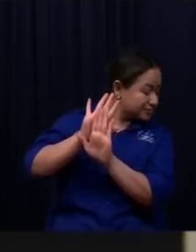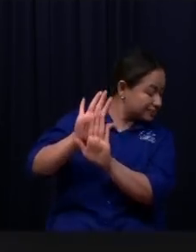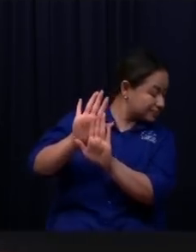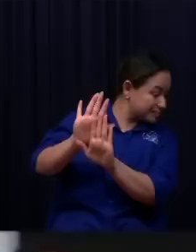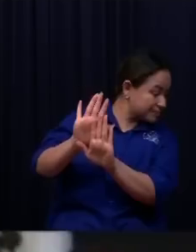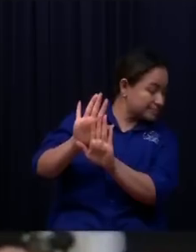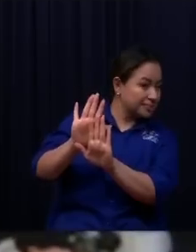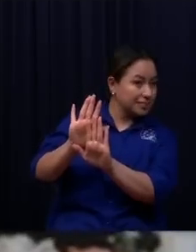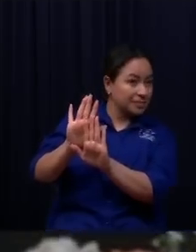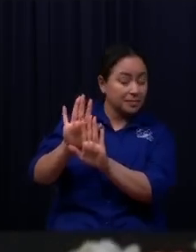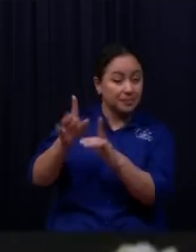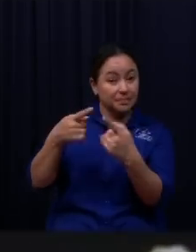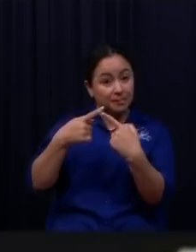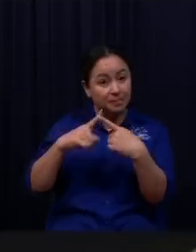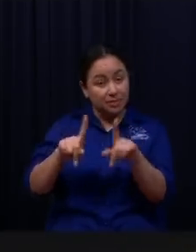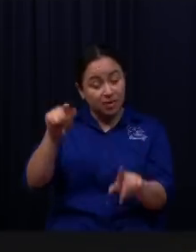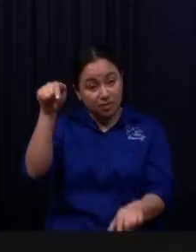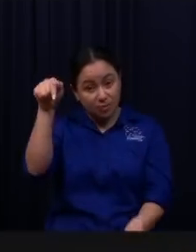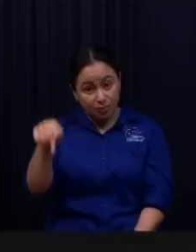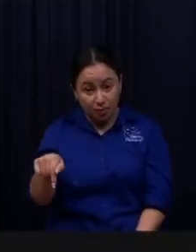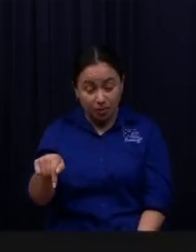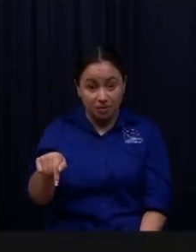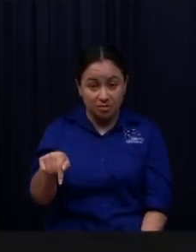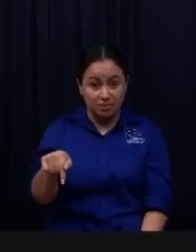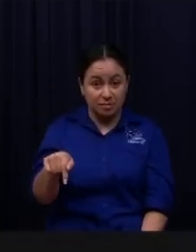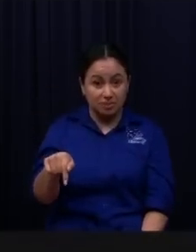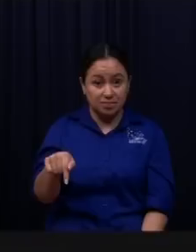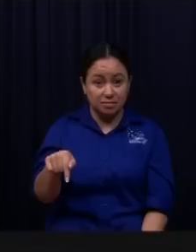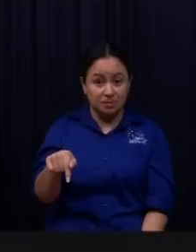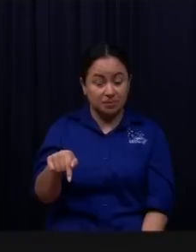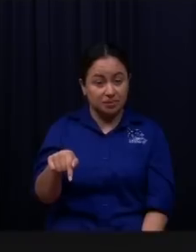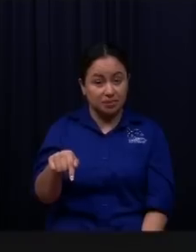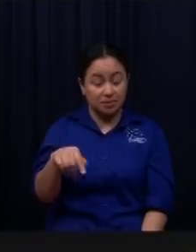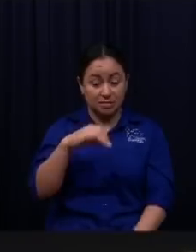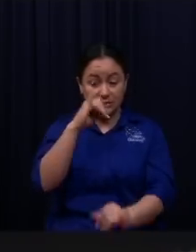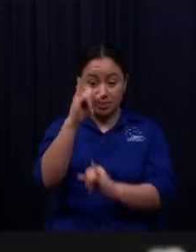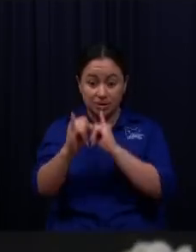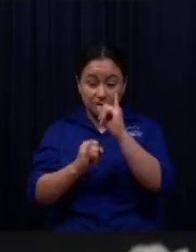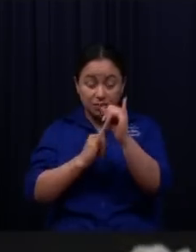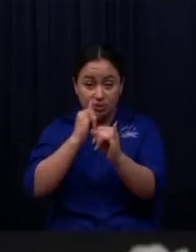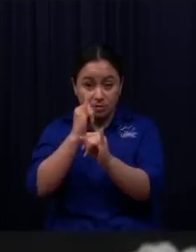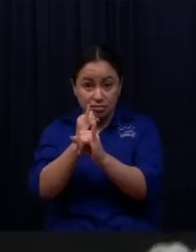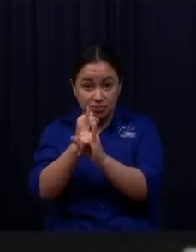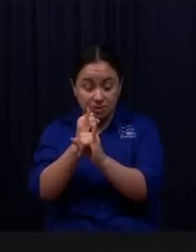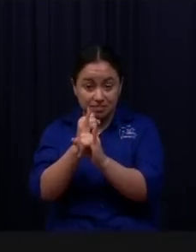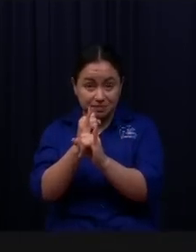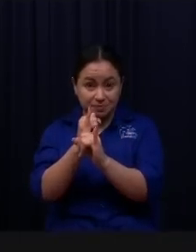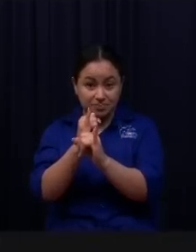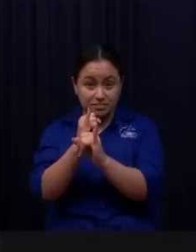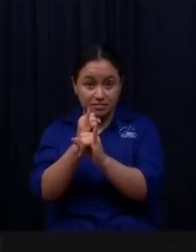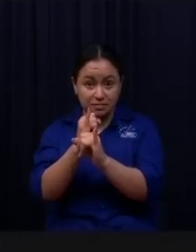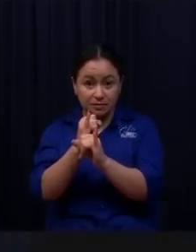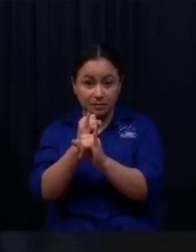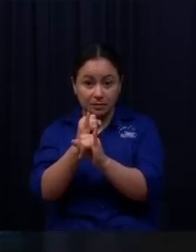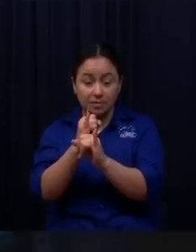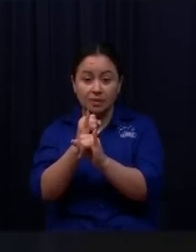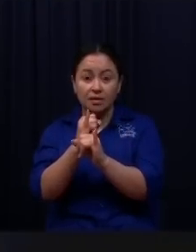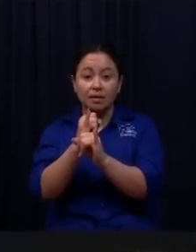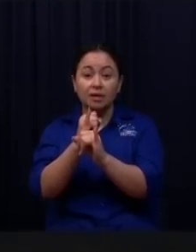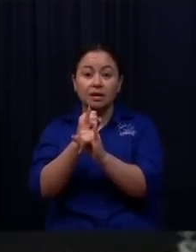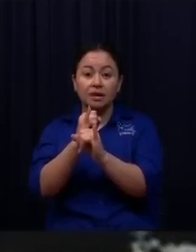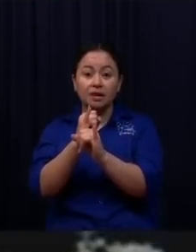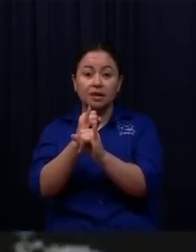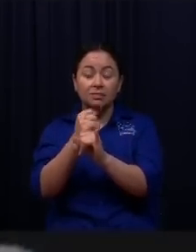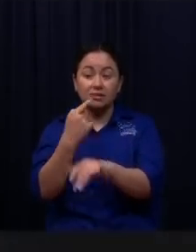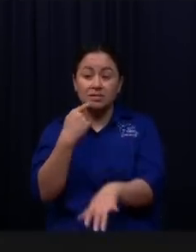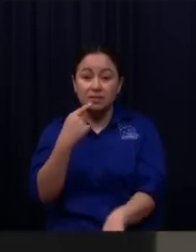Pero hoy se habla en contra de el hablar en lenguas, como queriendo quitarnos